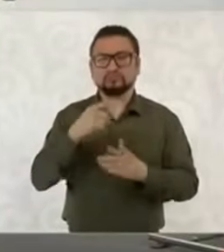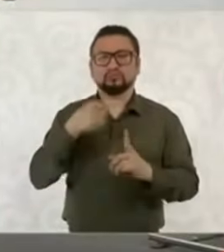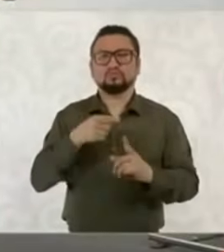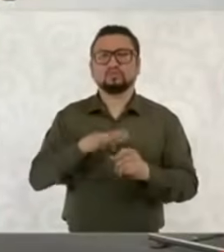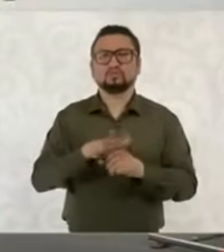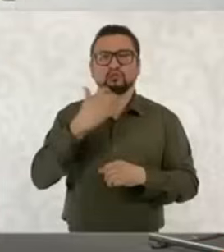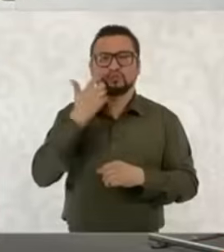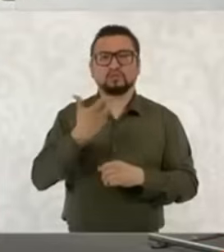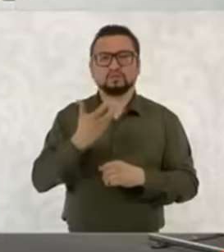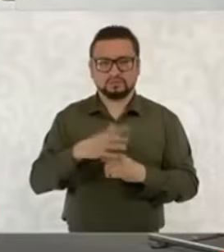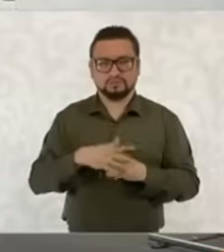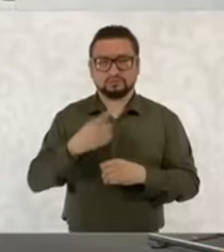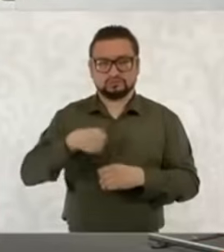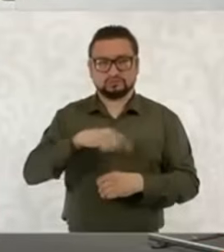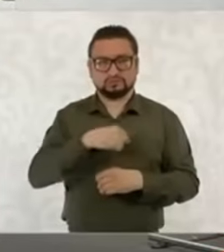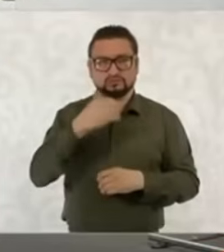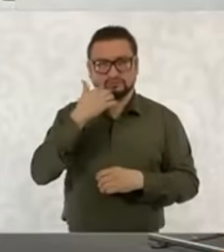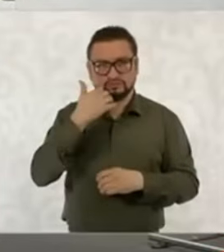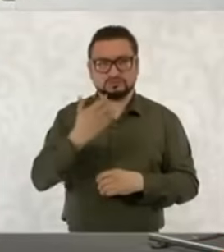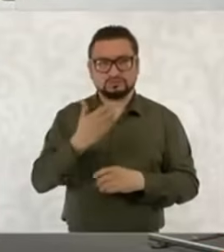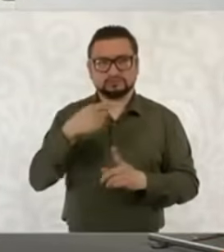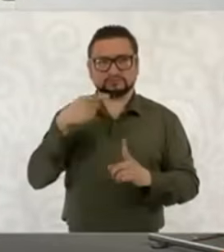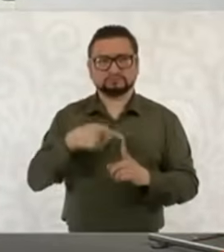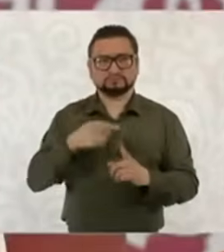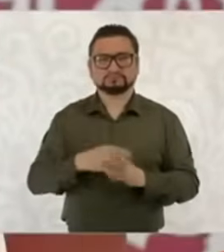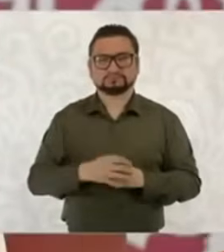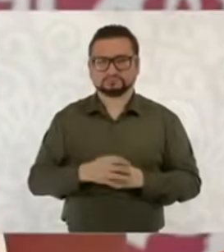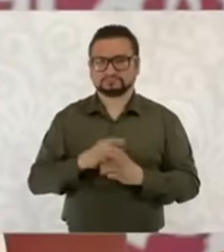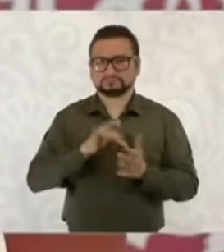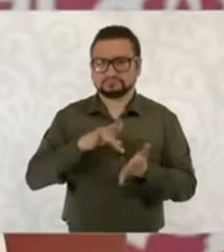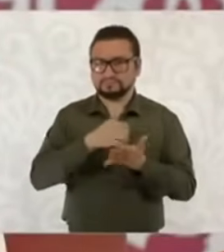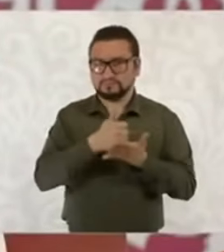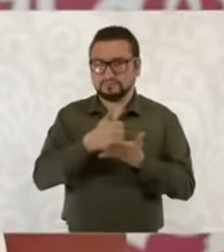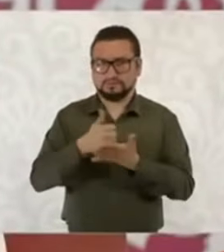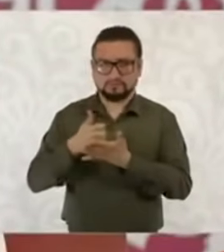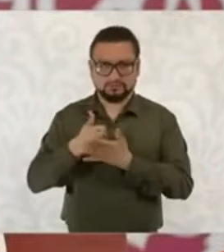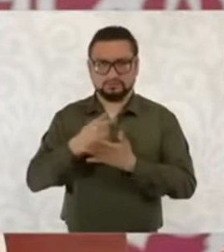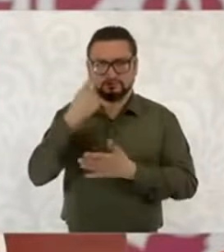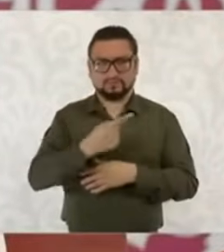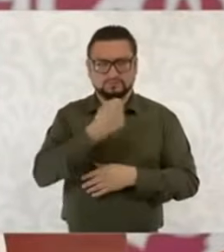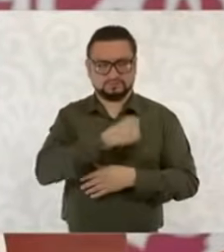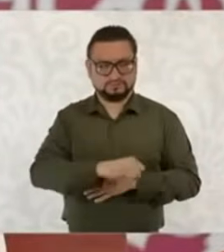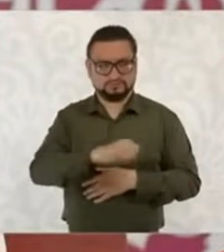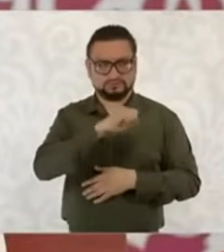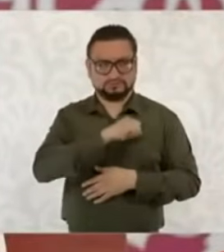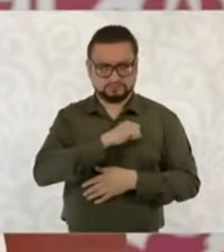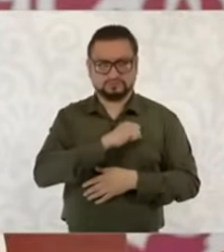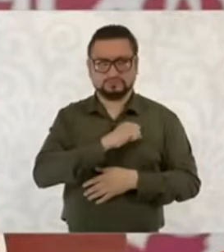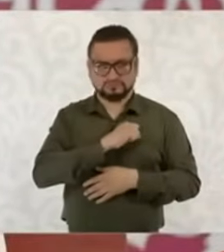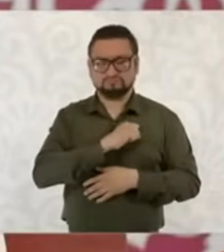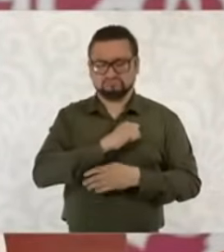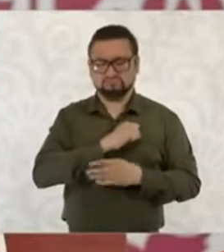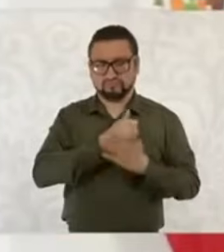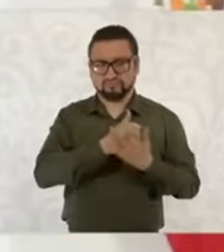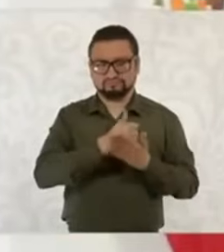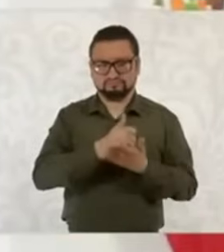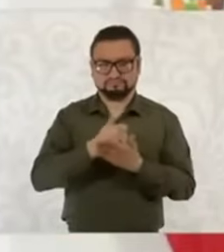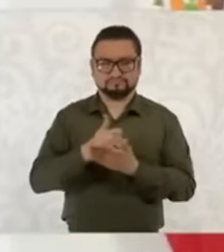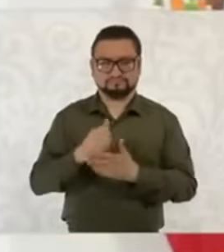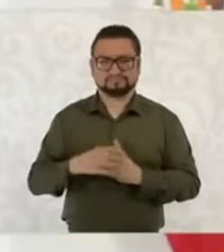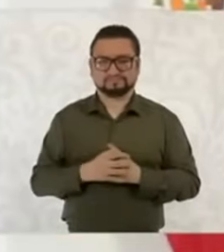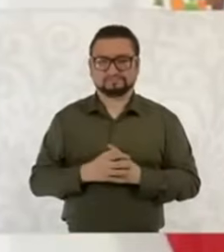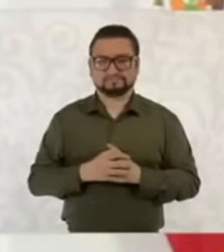es inscribirnos dentro de ayudar a la política de salud de la administración.